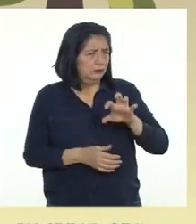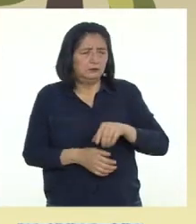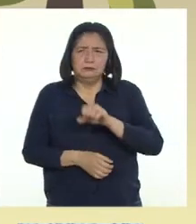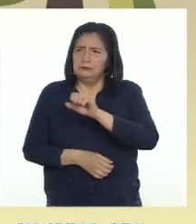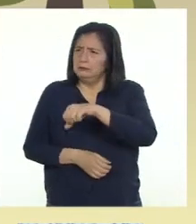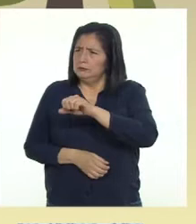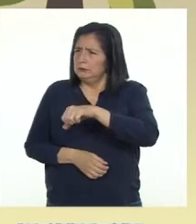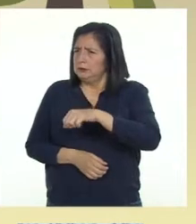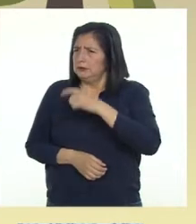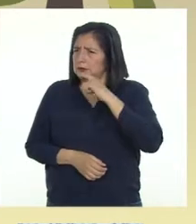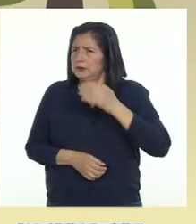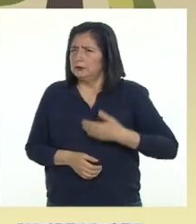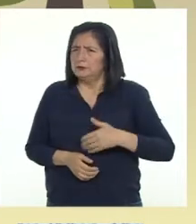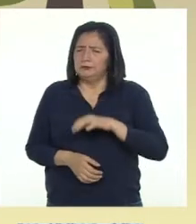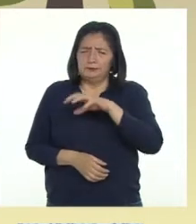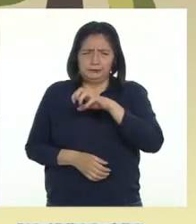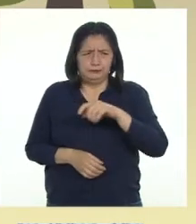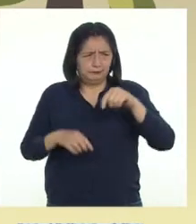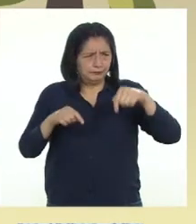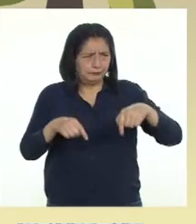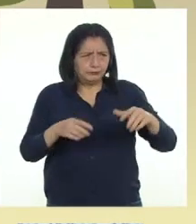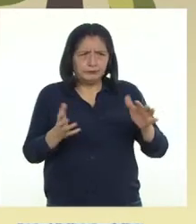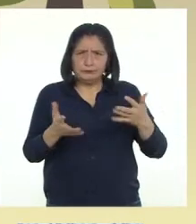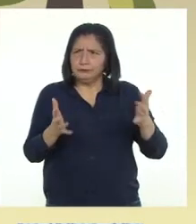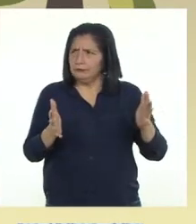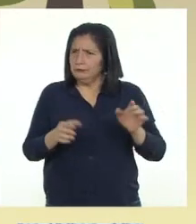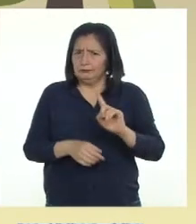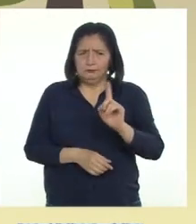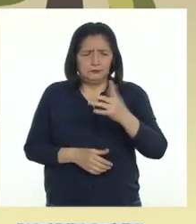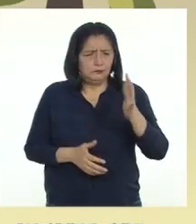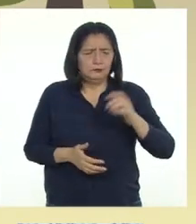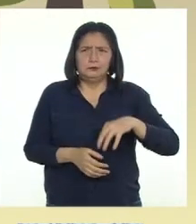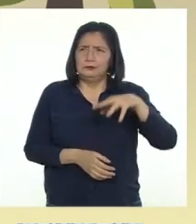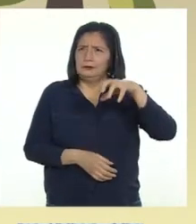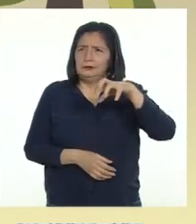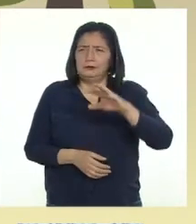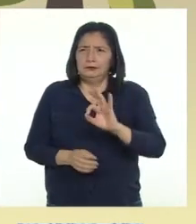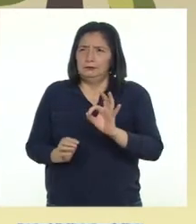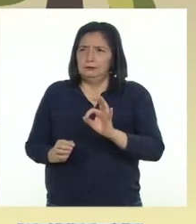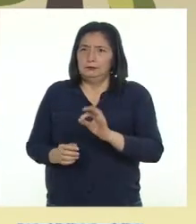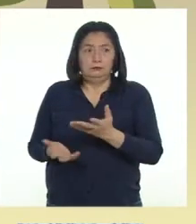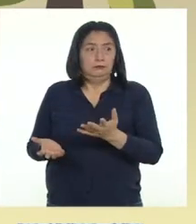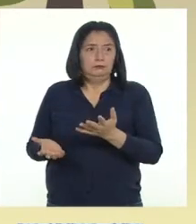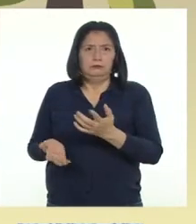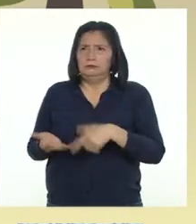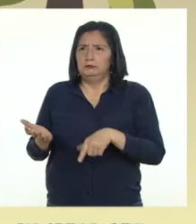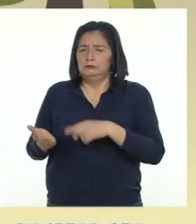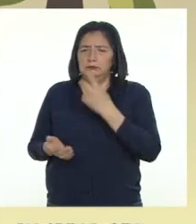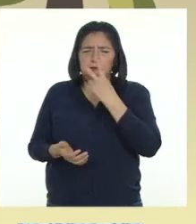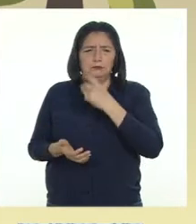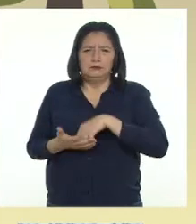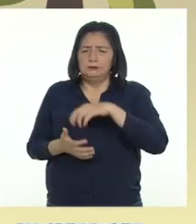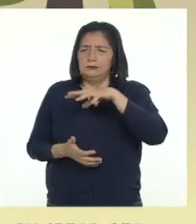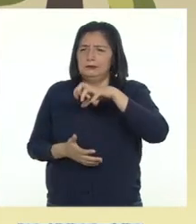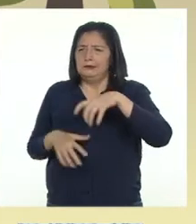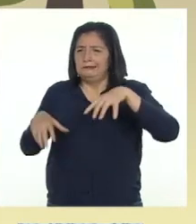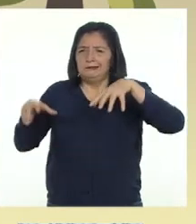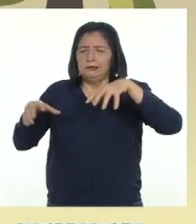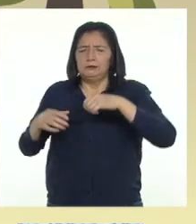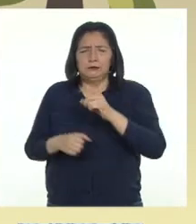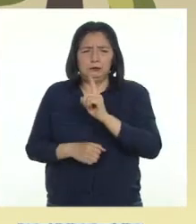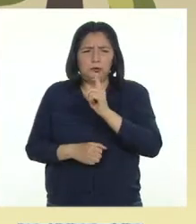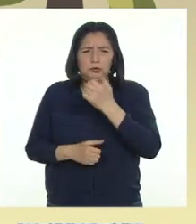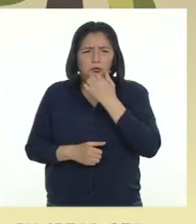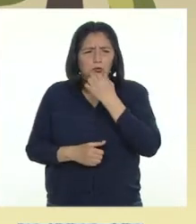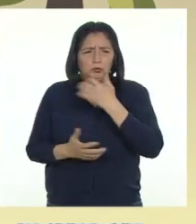araña, señora Vizcacha! Aquí no hay ninguna araña, niño. ¿Qué? ¿Entonces vimos a una araña fantasma? ¡No